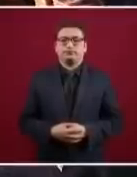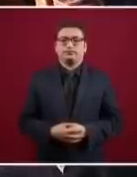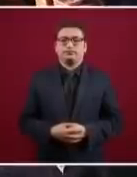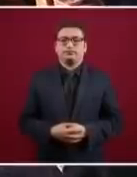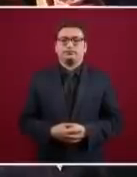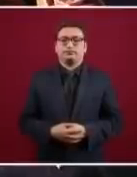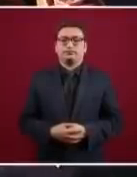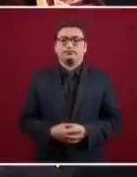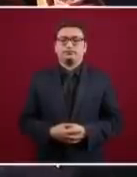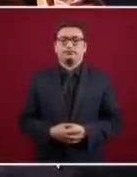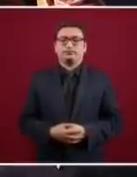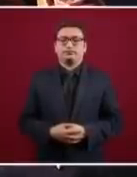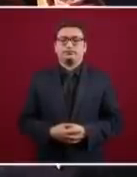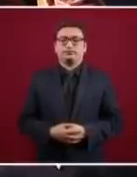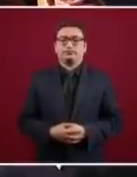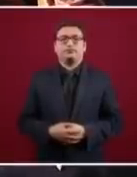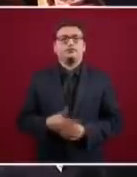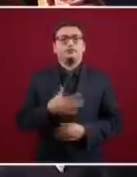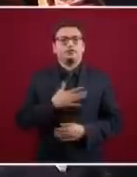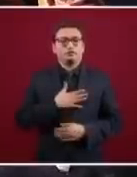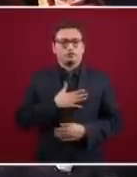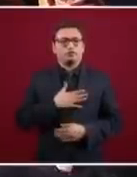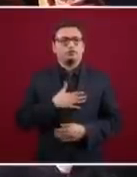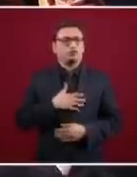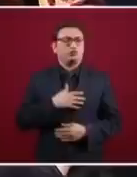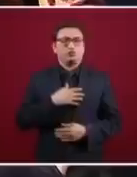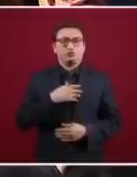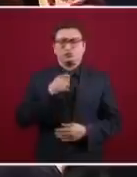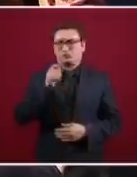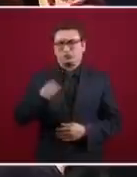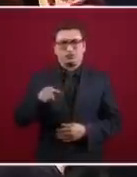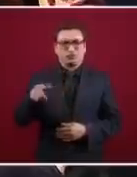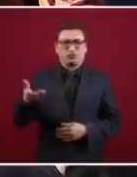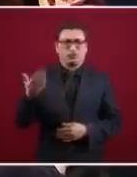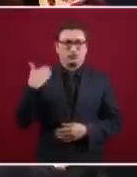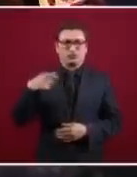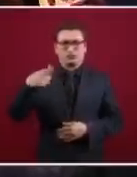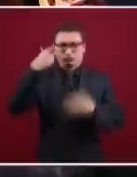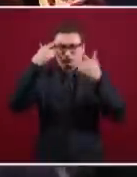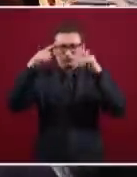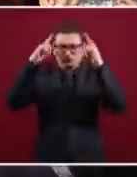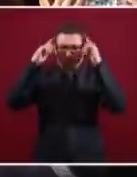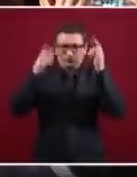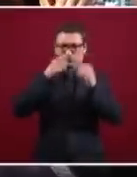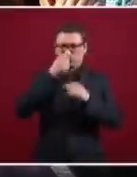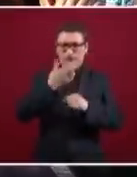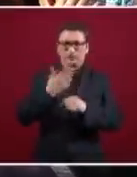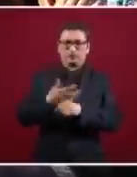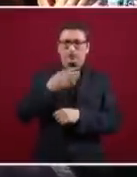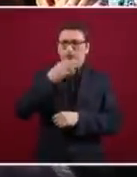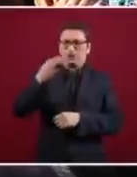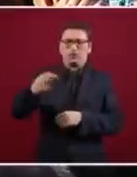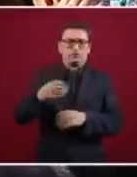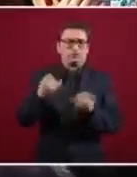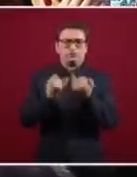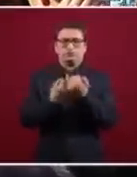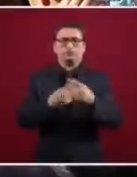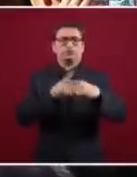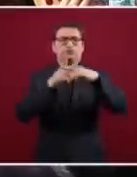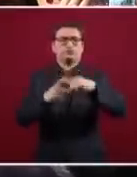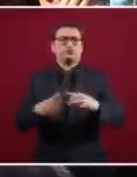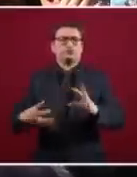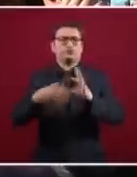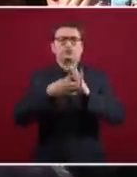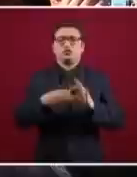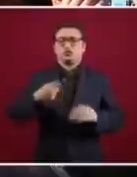yo adicionaría a los comentarios del almirante secretario que este trabajo de conjunto